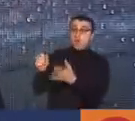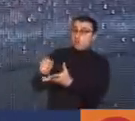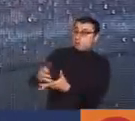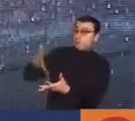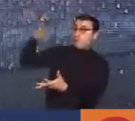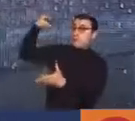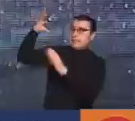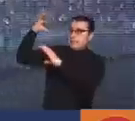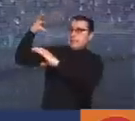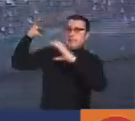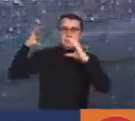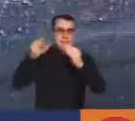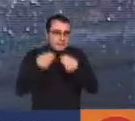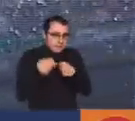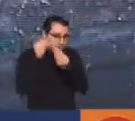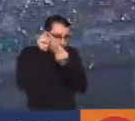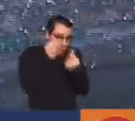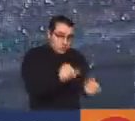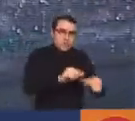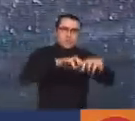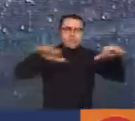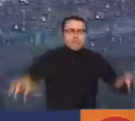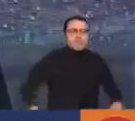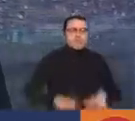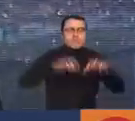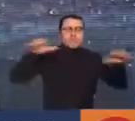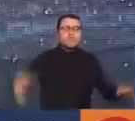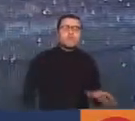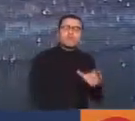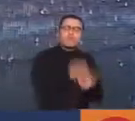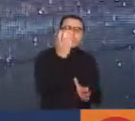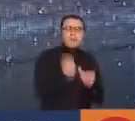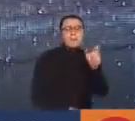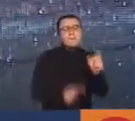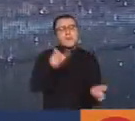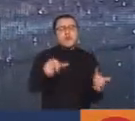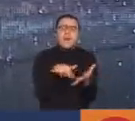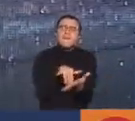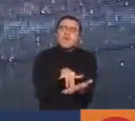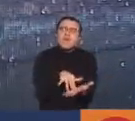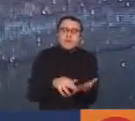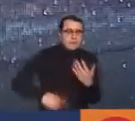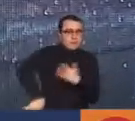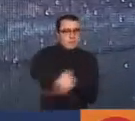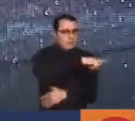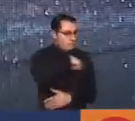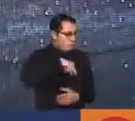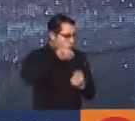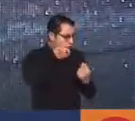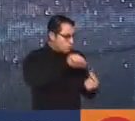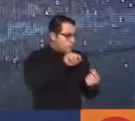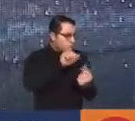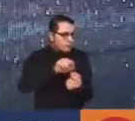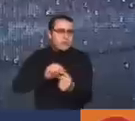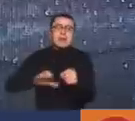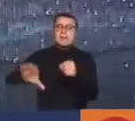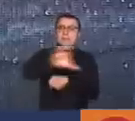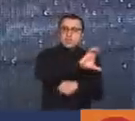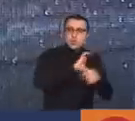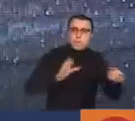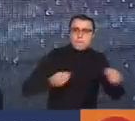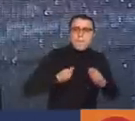la actividad productiva de la gente vulnerable en las ciudades y en el